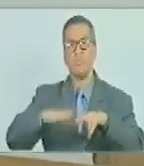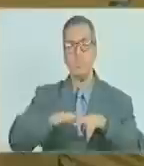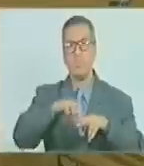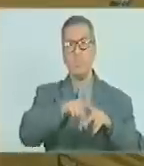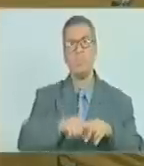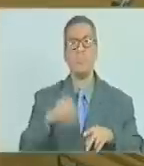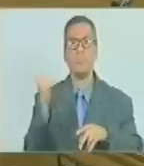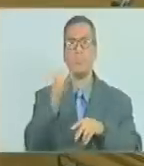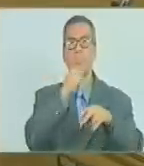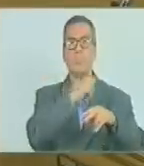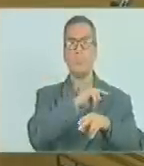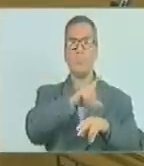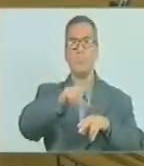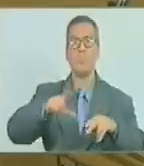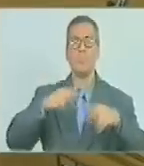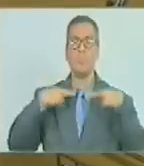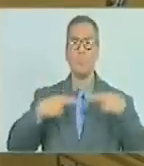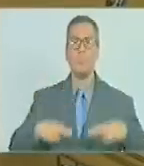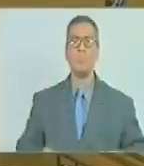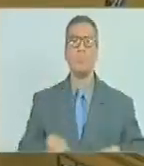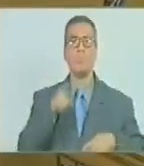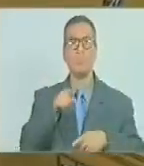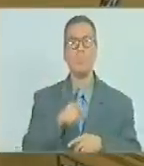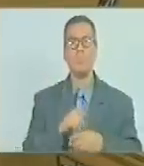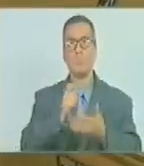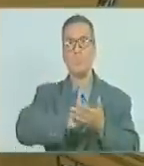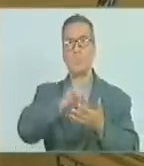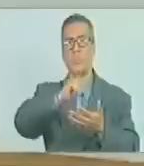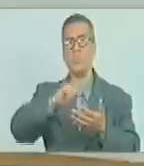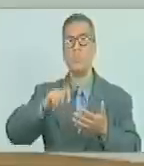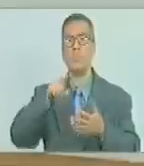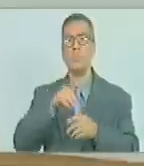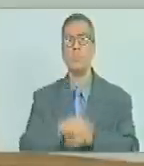un crimen de lesa humanidad. Y en este contrato,